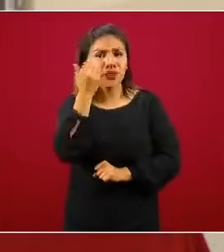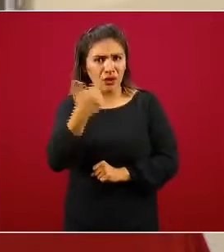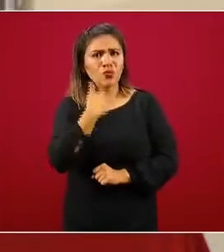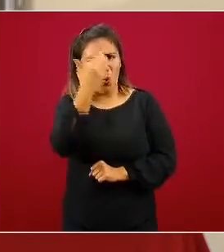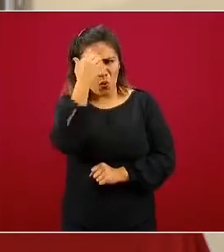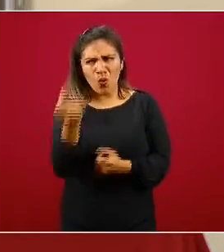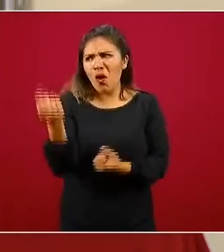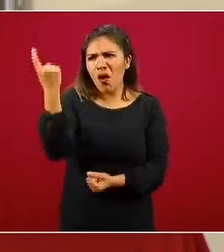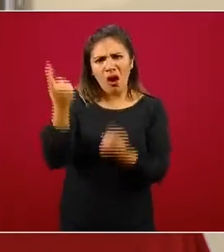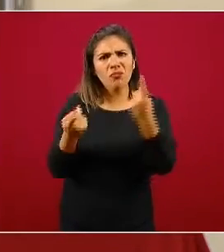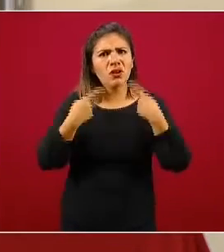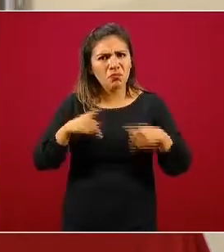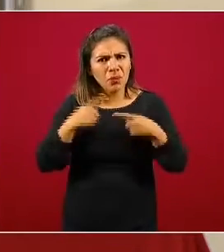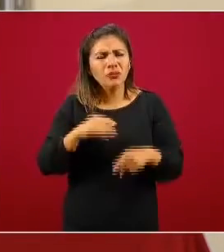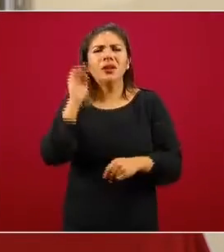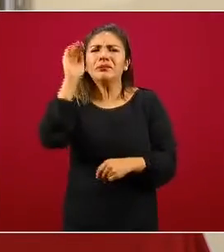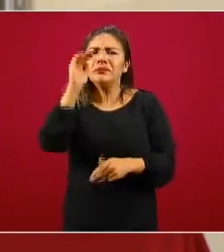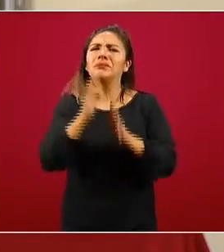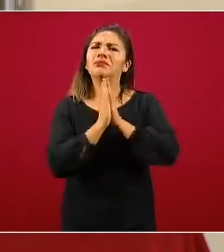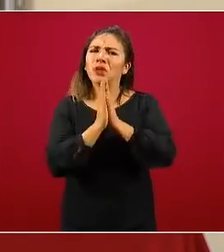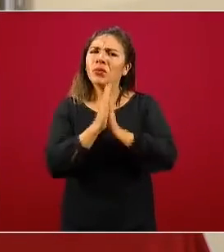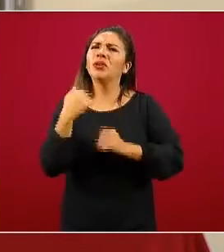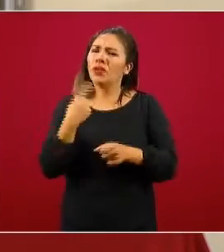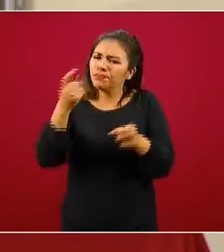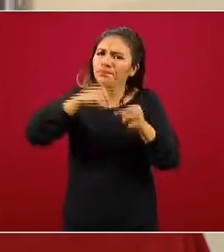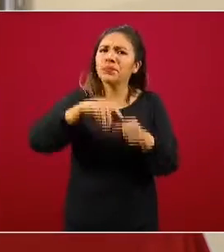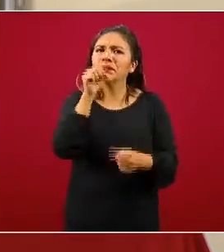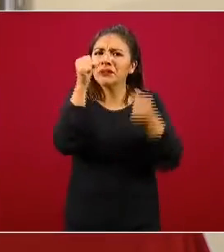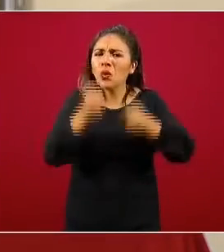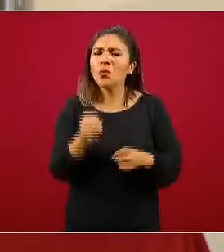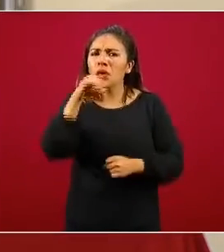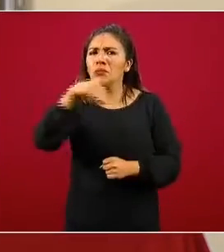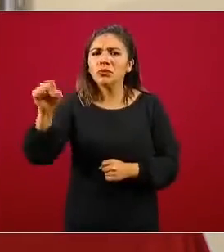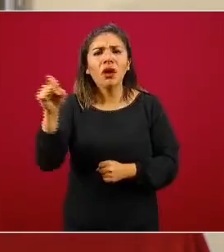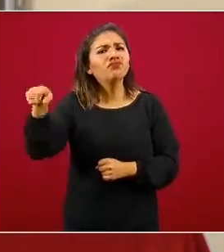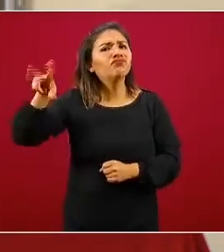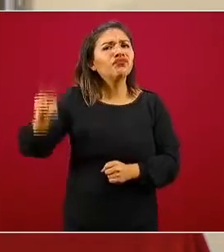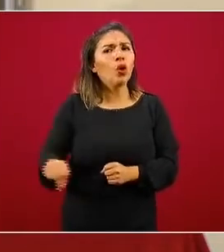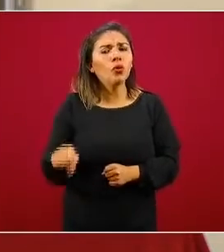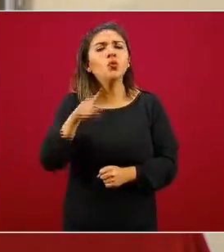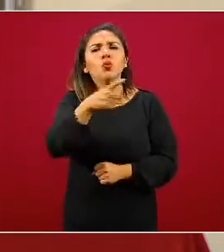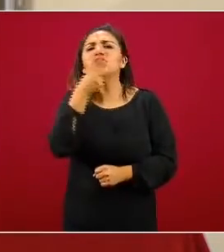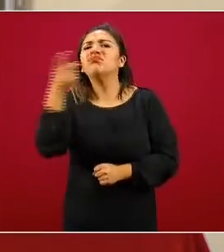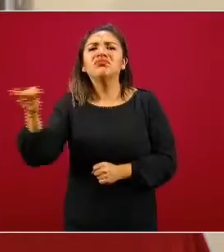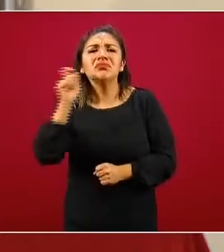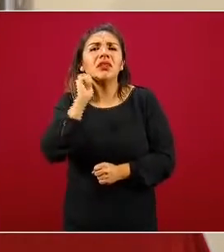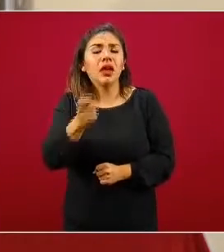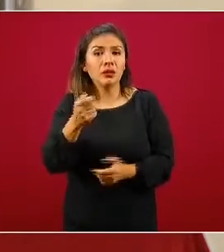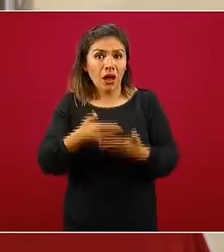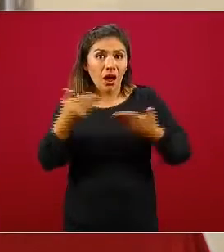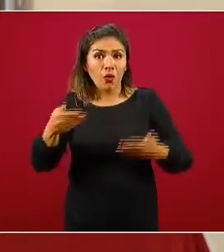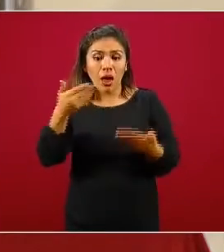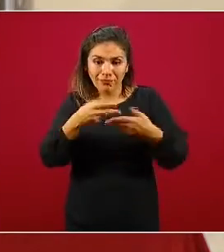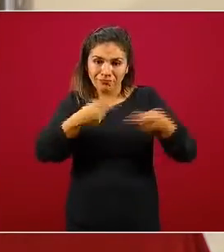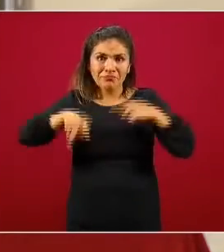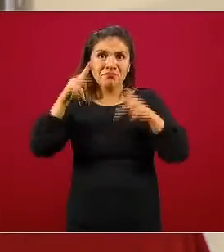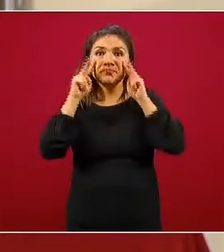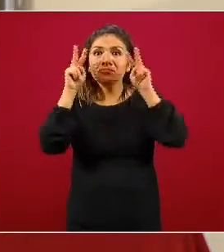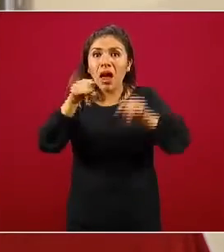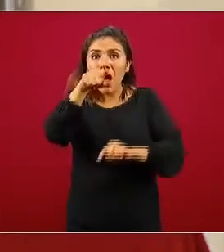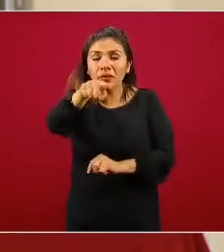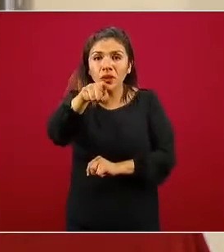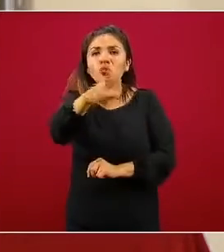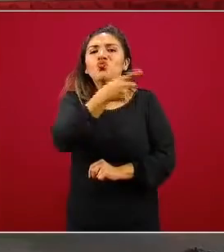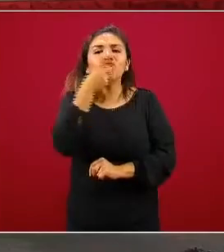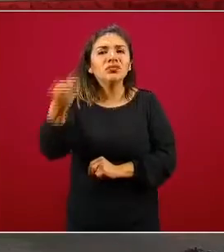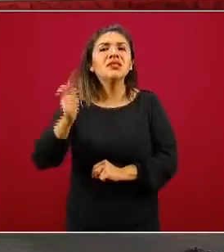casos que han pedido que tener este seguro, pero no se los dan. ¿Qué mensaje les das a ellas que hoy te están viendo y qué